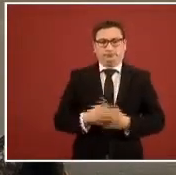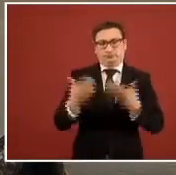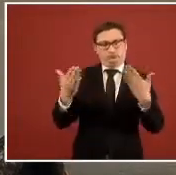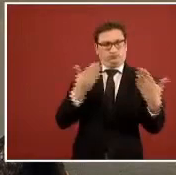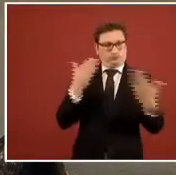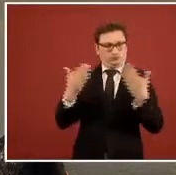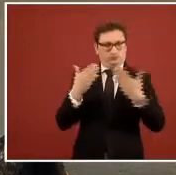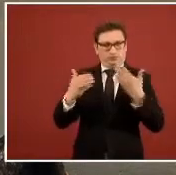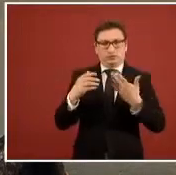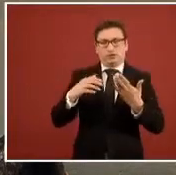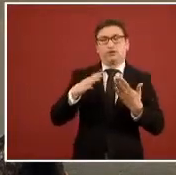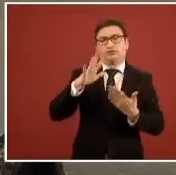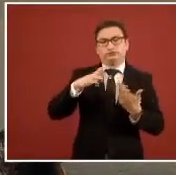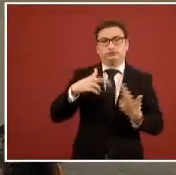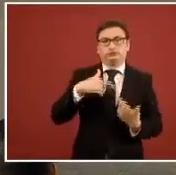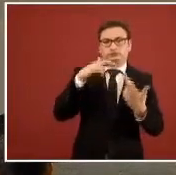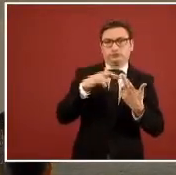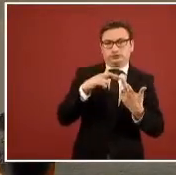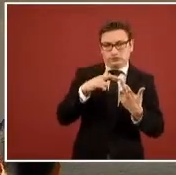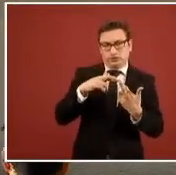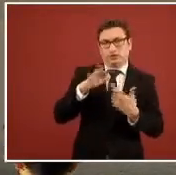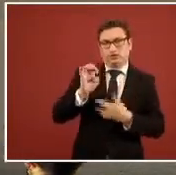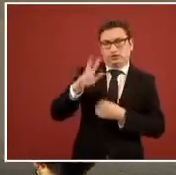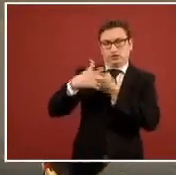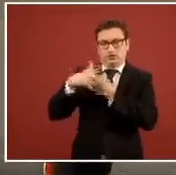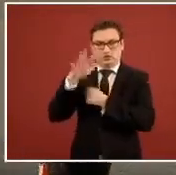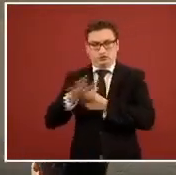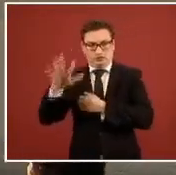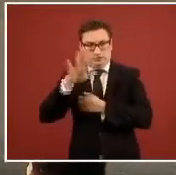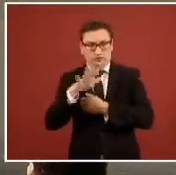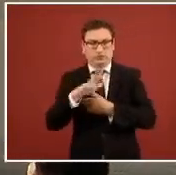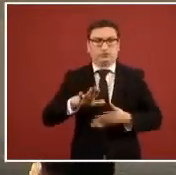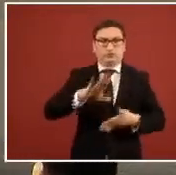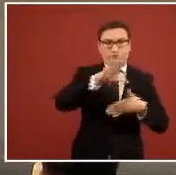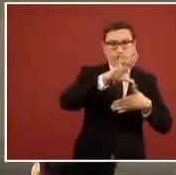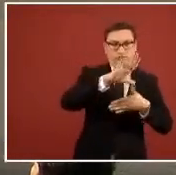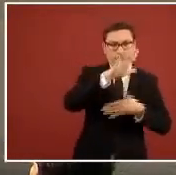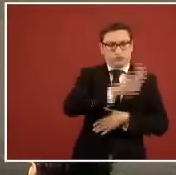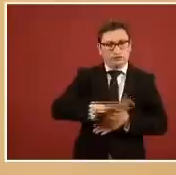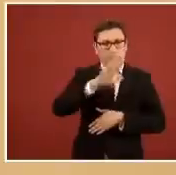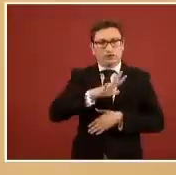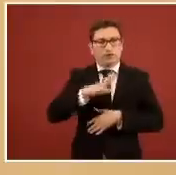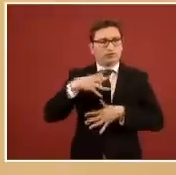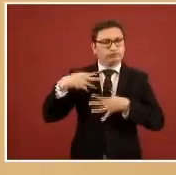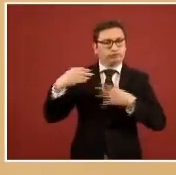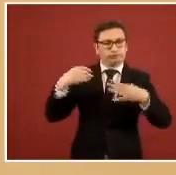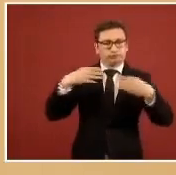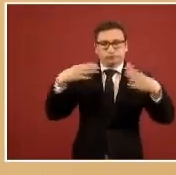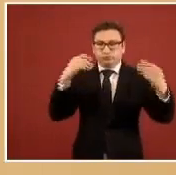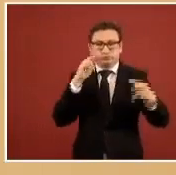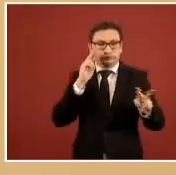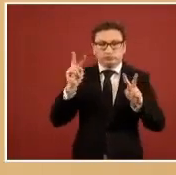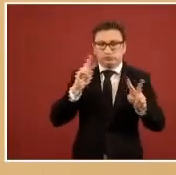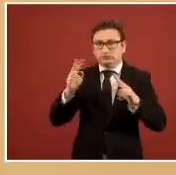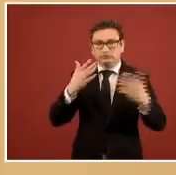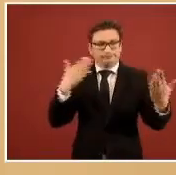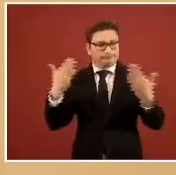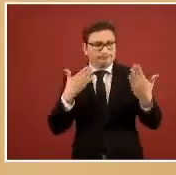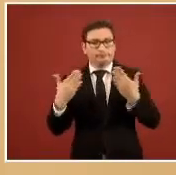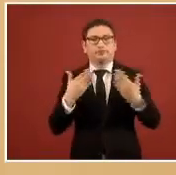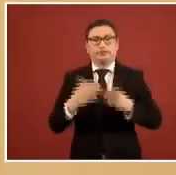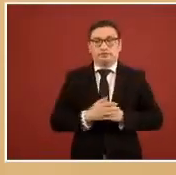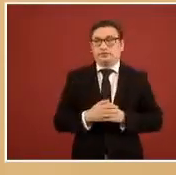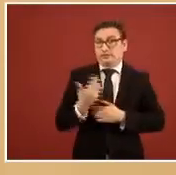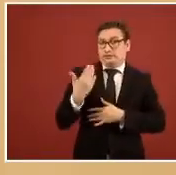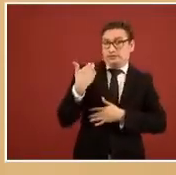comparativo entre la región de Europa y América, que son las dos regiones que en este momento están presentando las epidemias en forma activa. Ya decíamos que en